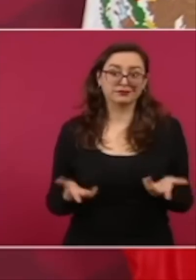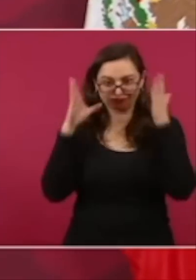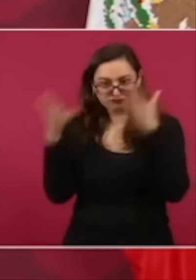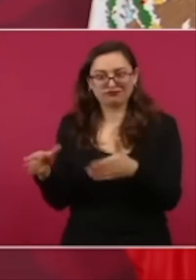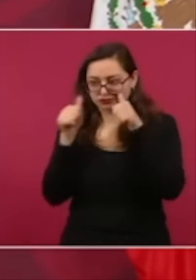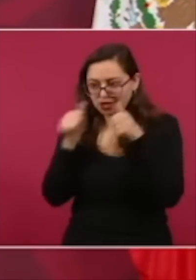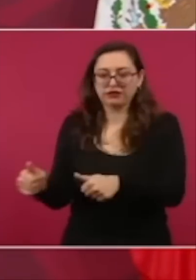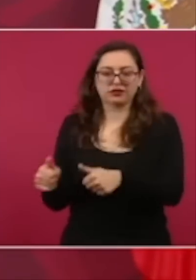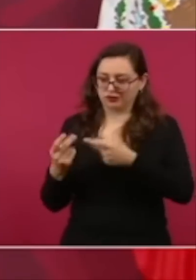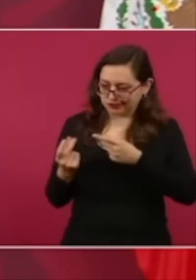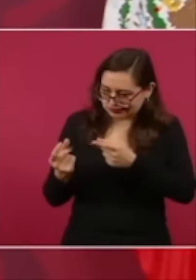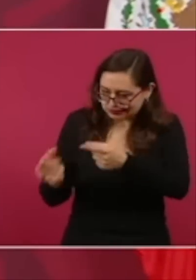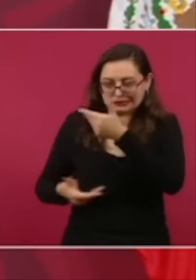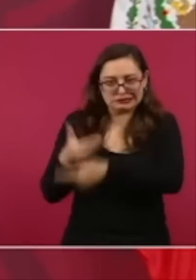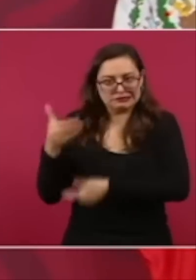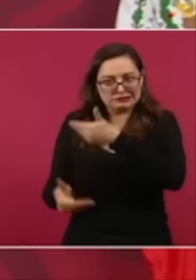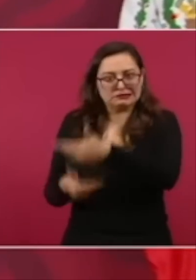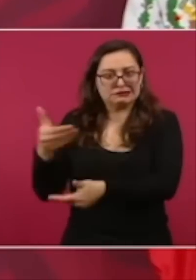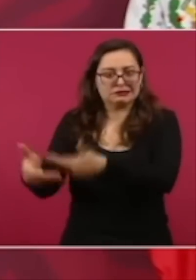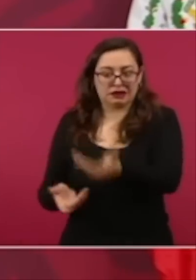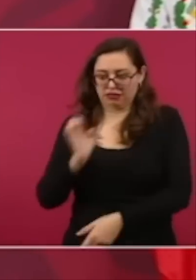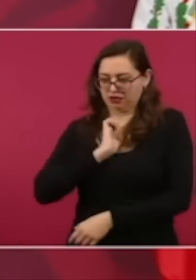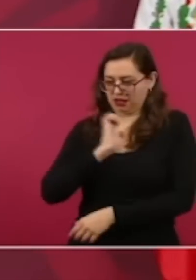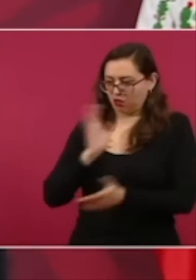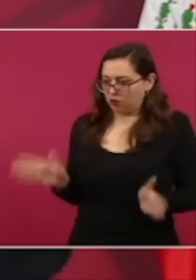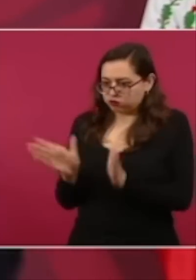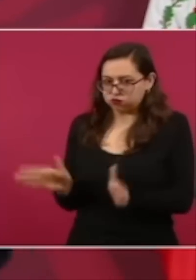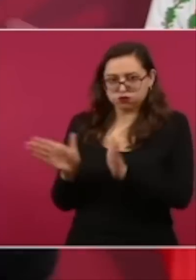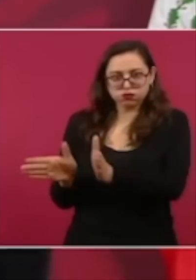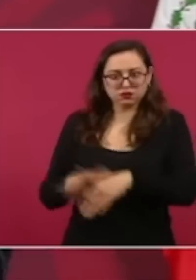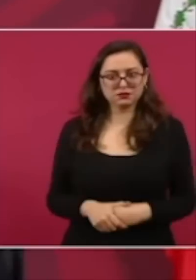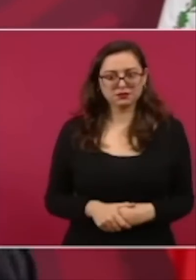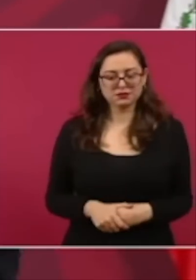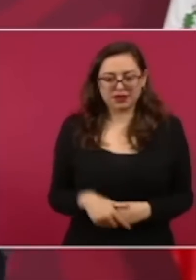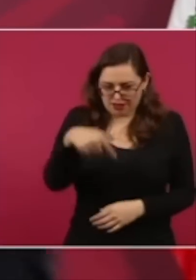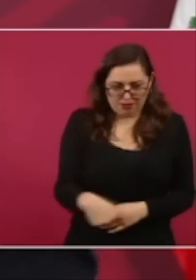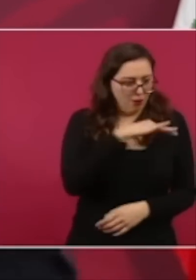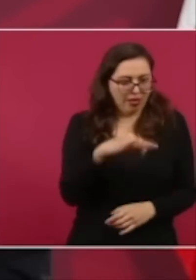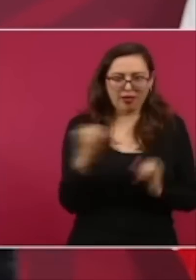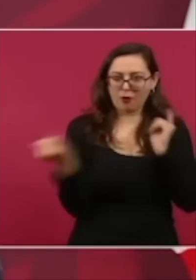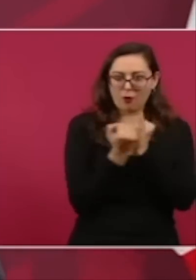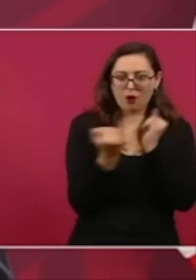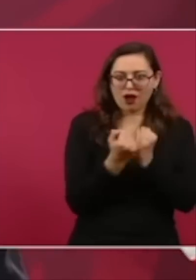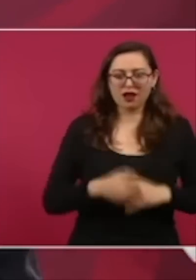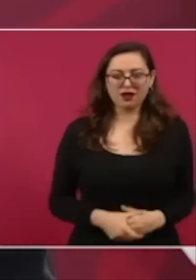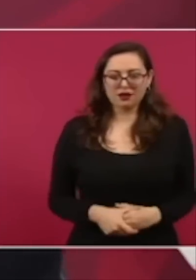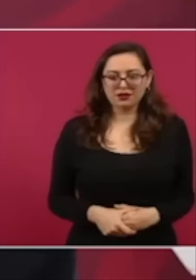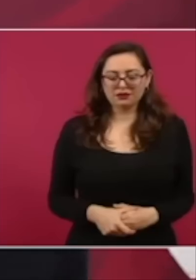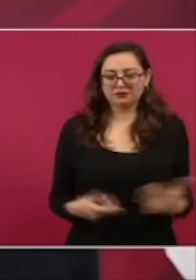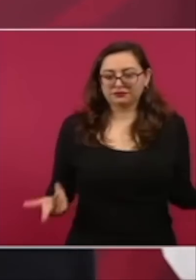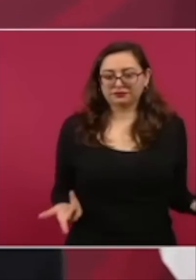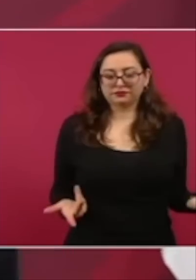atención a los entrenadores. Bueno, aquí nuestros deportistas